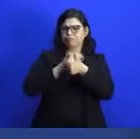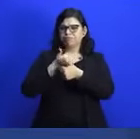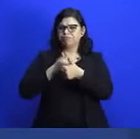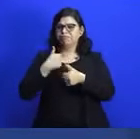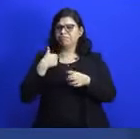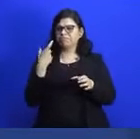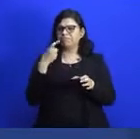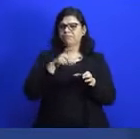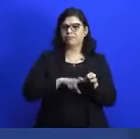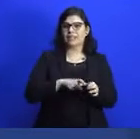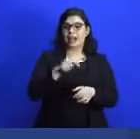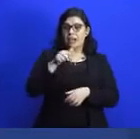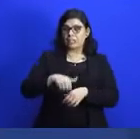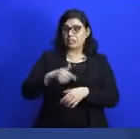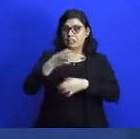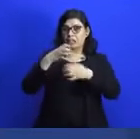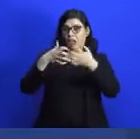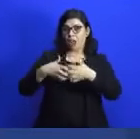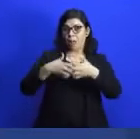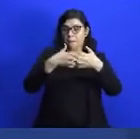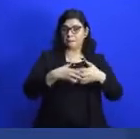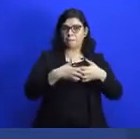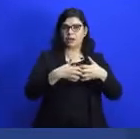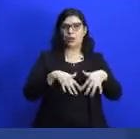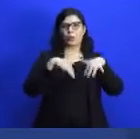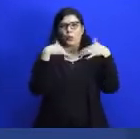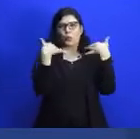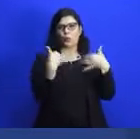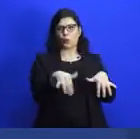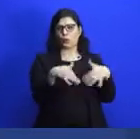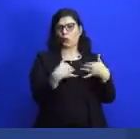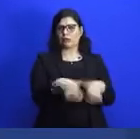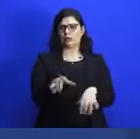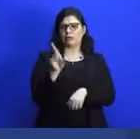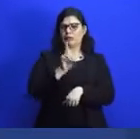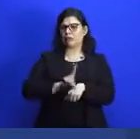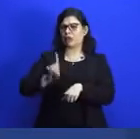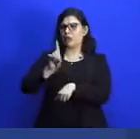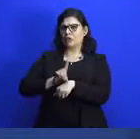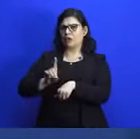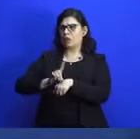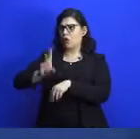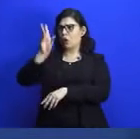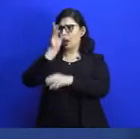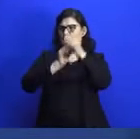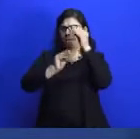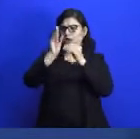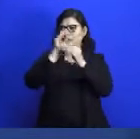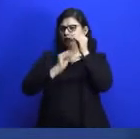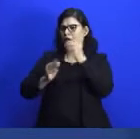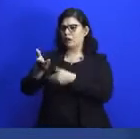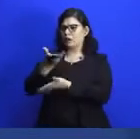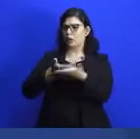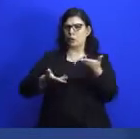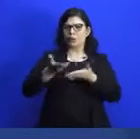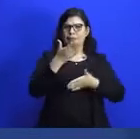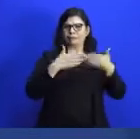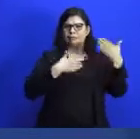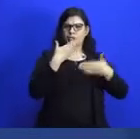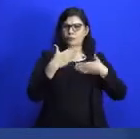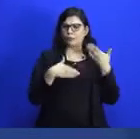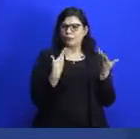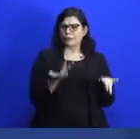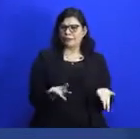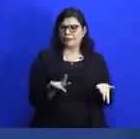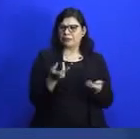ellos. En esta compañía no solo te pagan y ya, aquí adicional todos los días aprendemos, contribuimos y disfrutamos lo que hacemos.